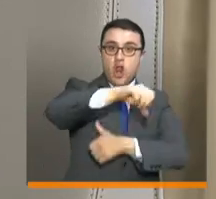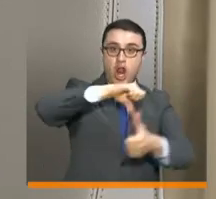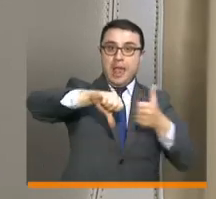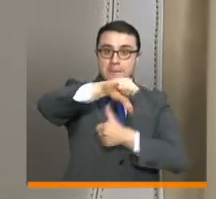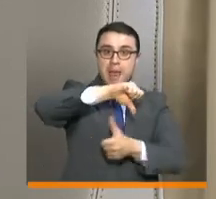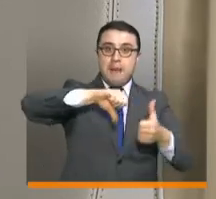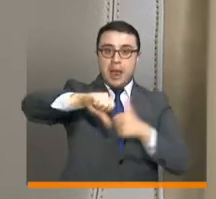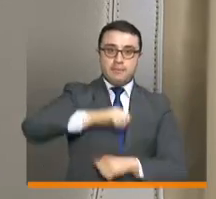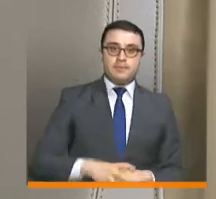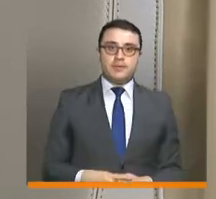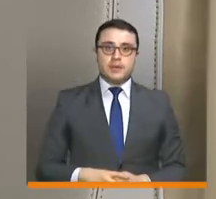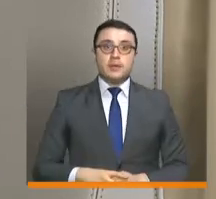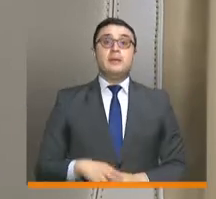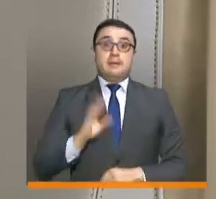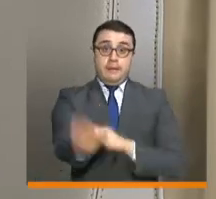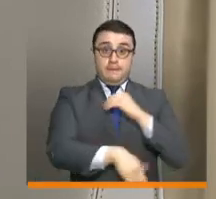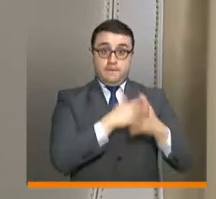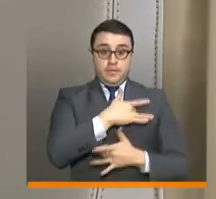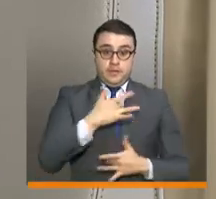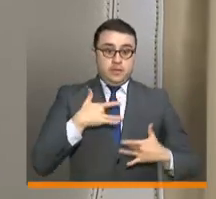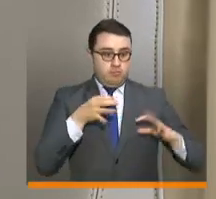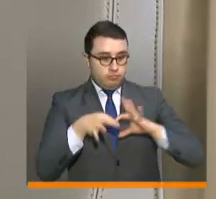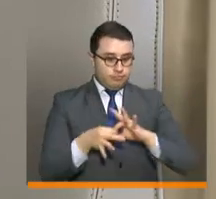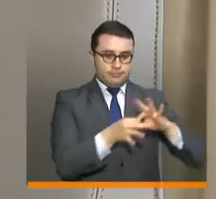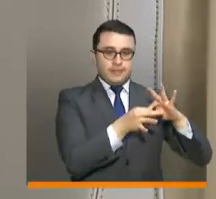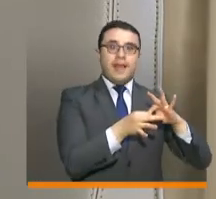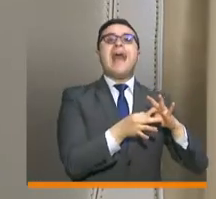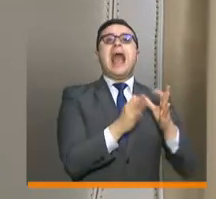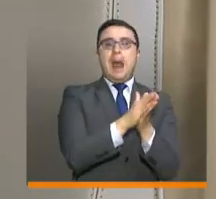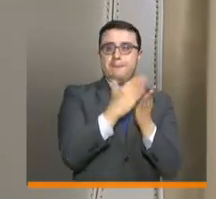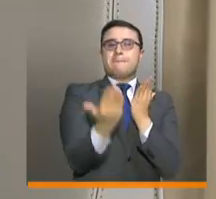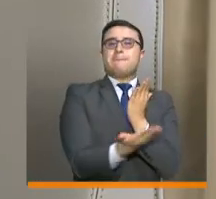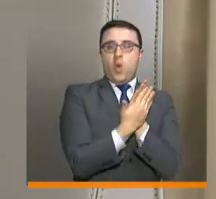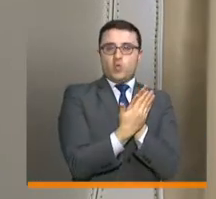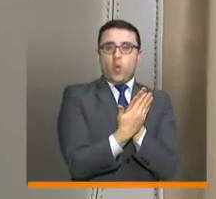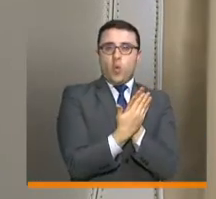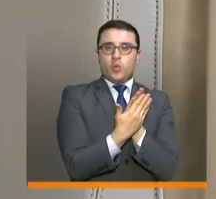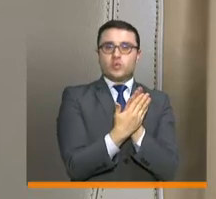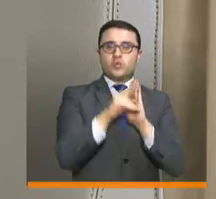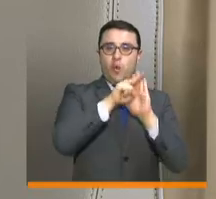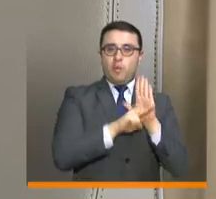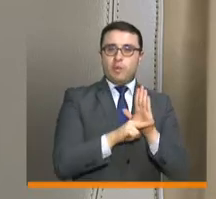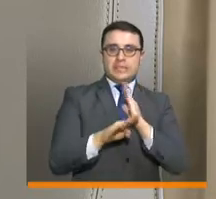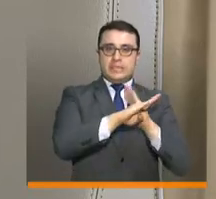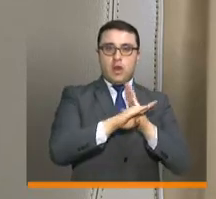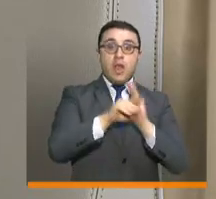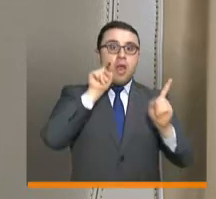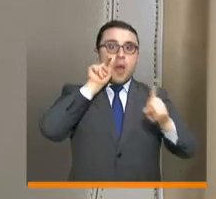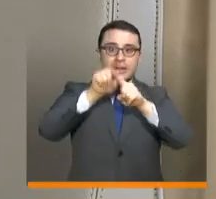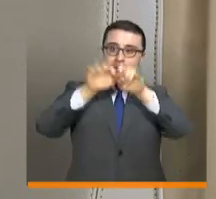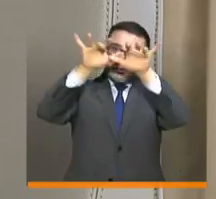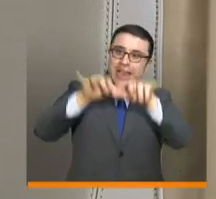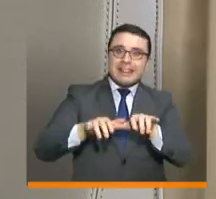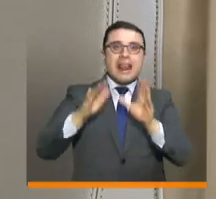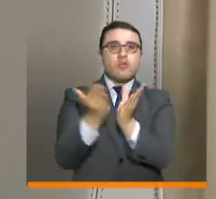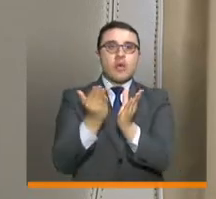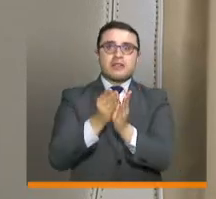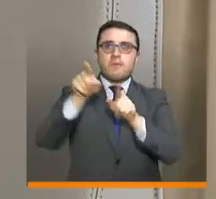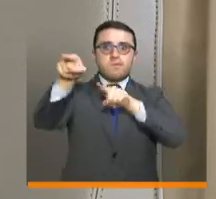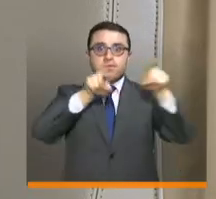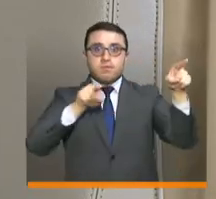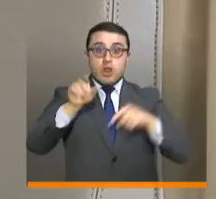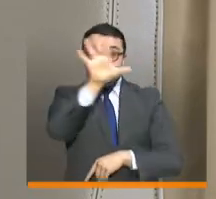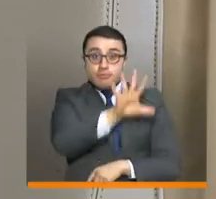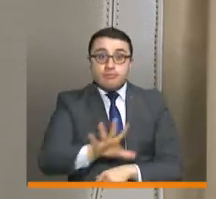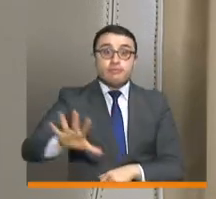que damos con el ministro de Salud ya son los protocolos. ¿Qué buscan los protocolos, presidente? Que cada secretaría, como lo dijo el ministro, tenga